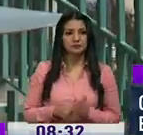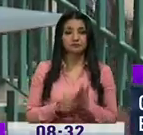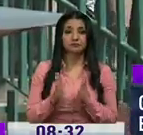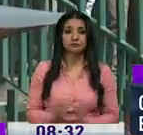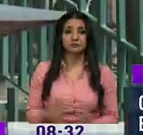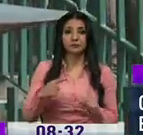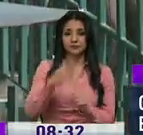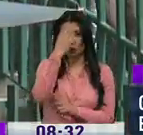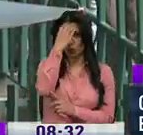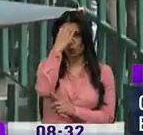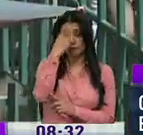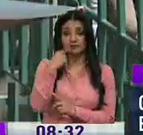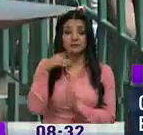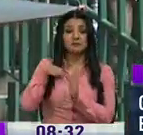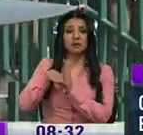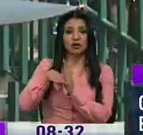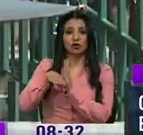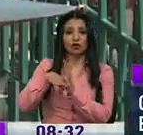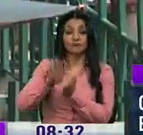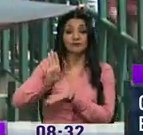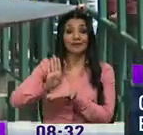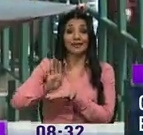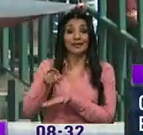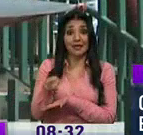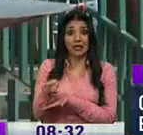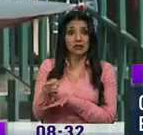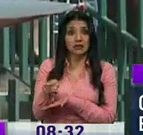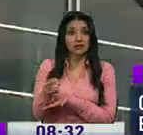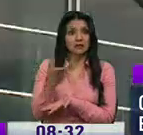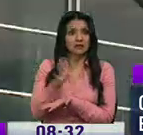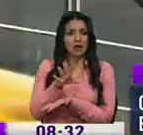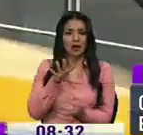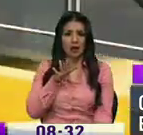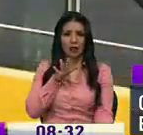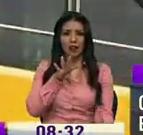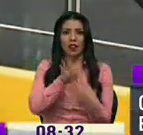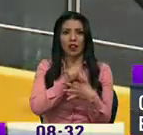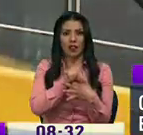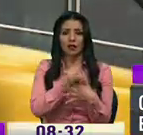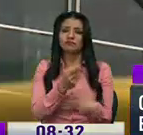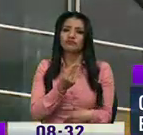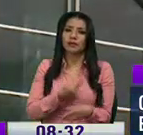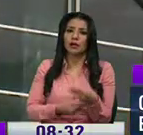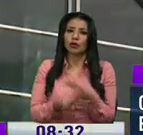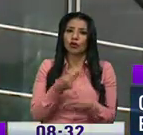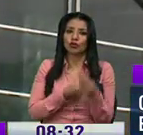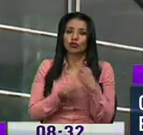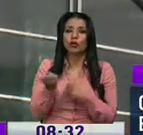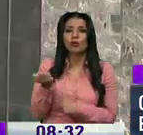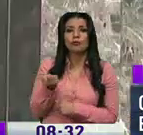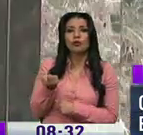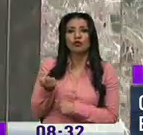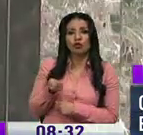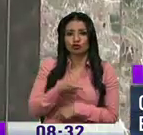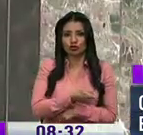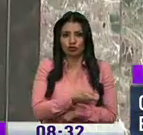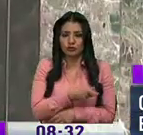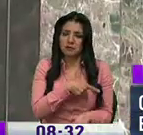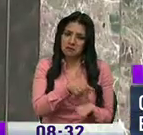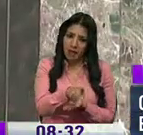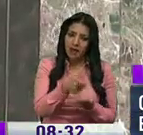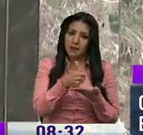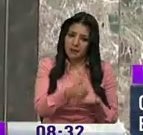de Educación, el Banco del Instituto Ecuatoriano de Seguridad Social, BIES, se sumó a la negociación de los bonos del Estado como pago de los